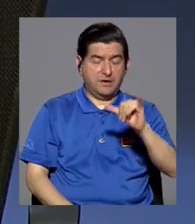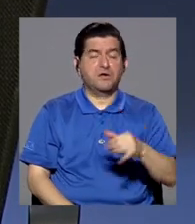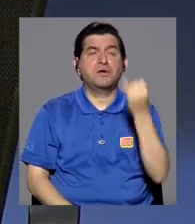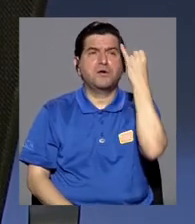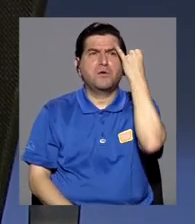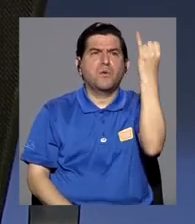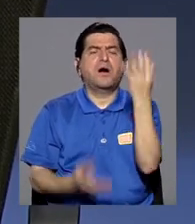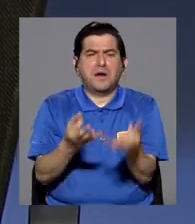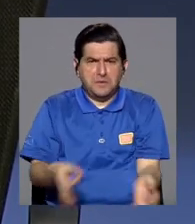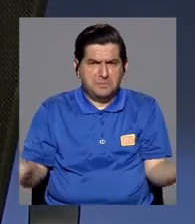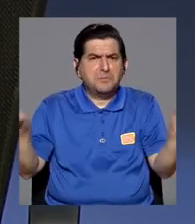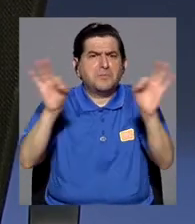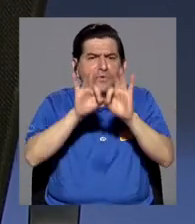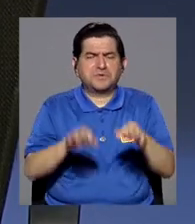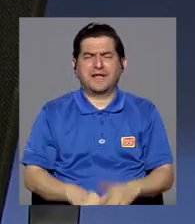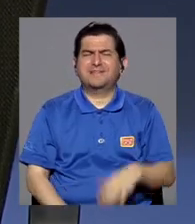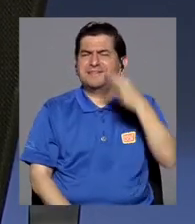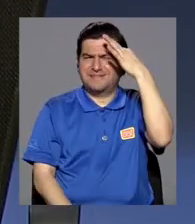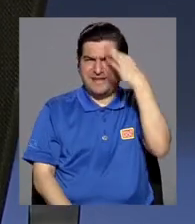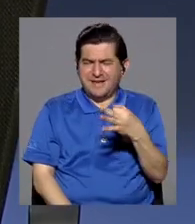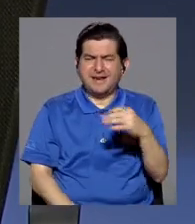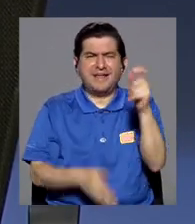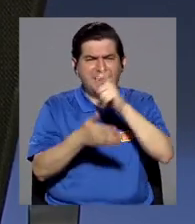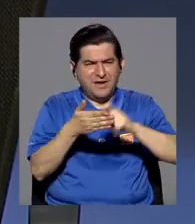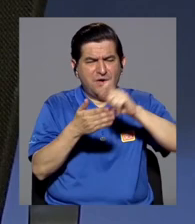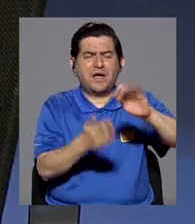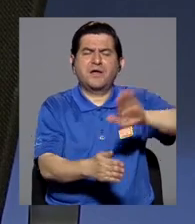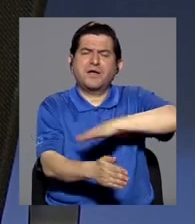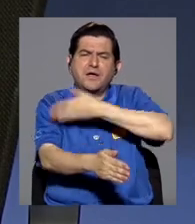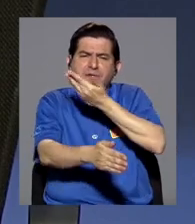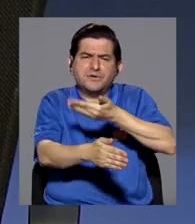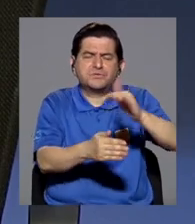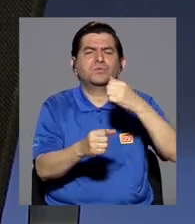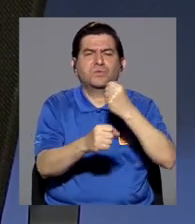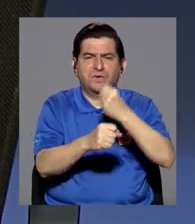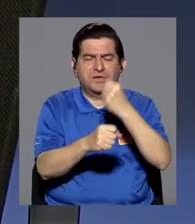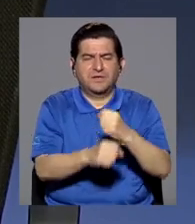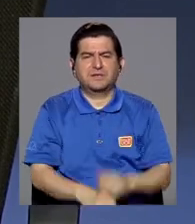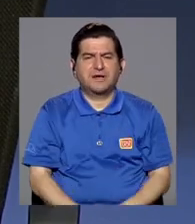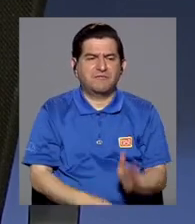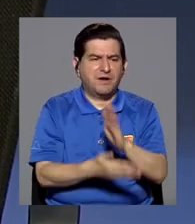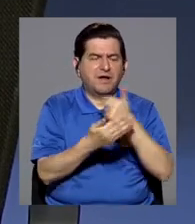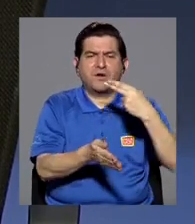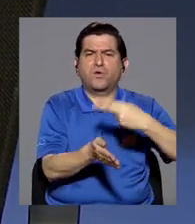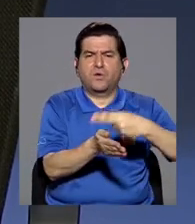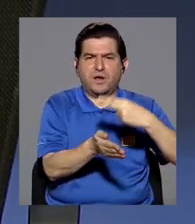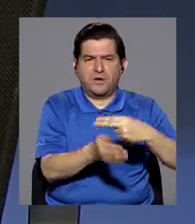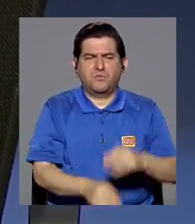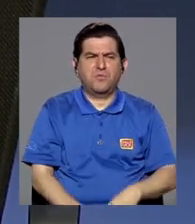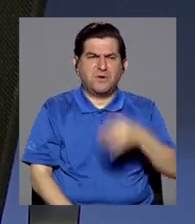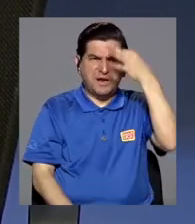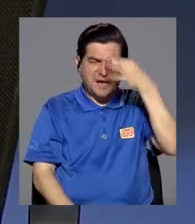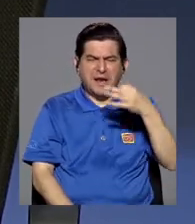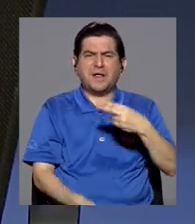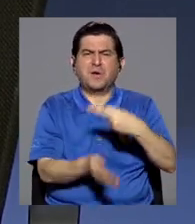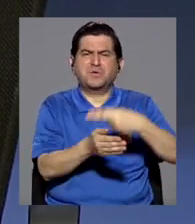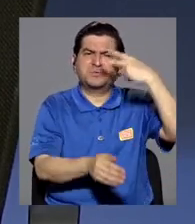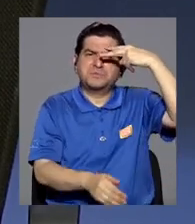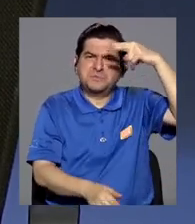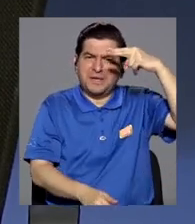iniciativas muy importantes si no me equivoco creo que la escuela de música está trabajando con algún hospital con el méxico